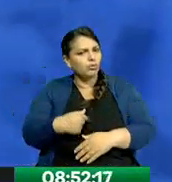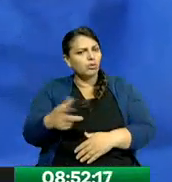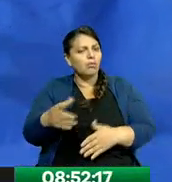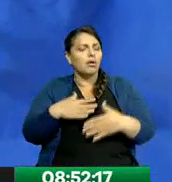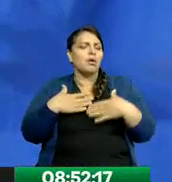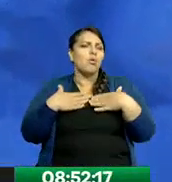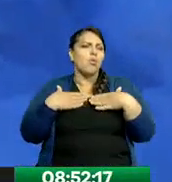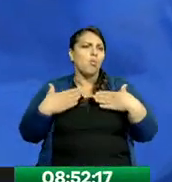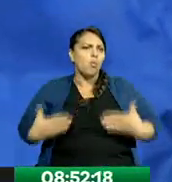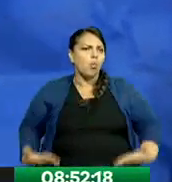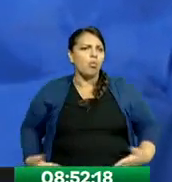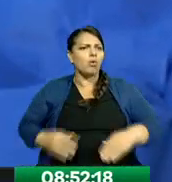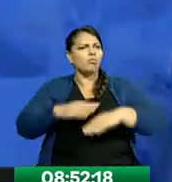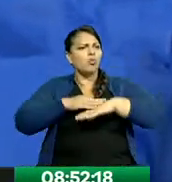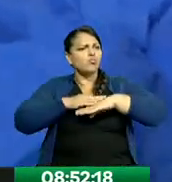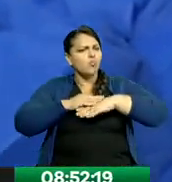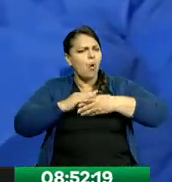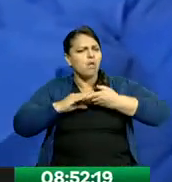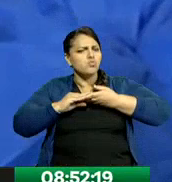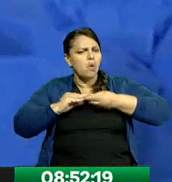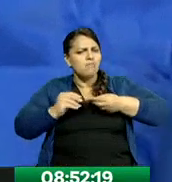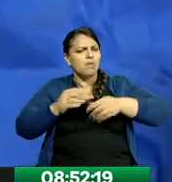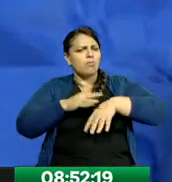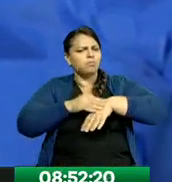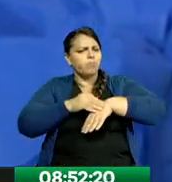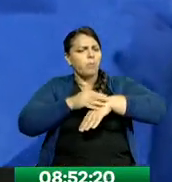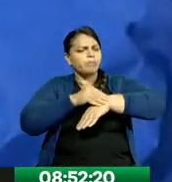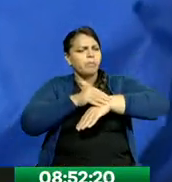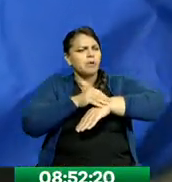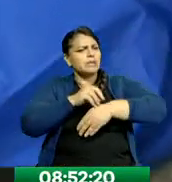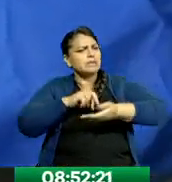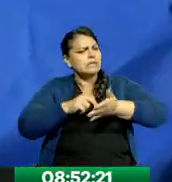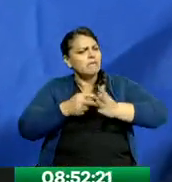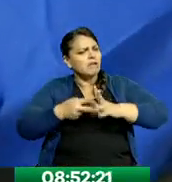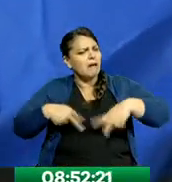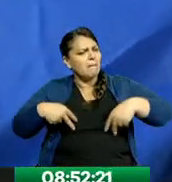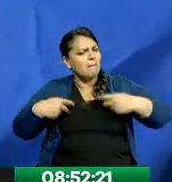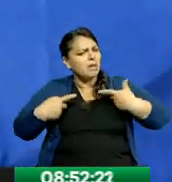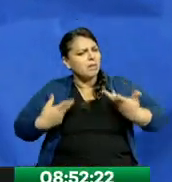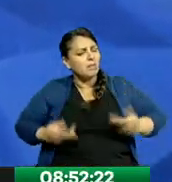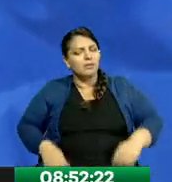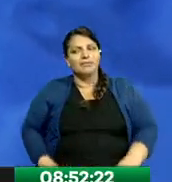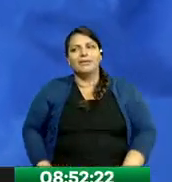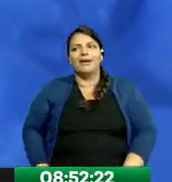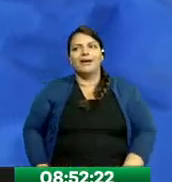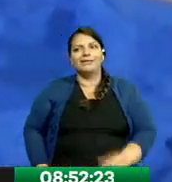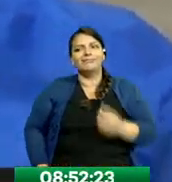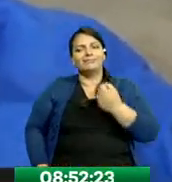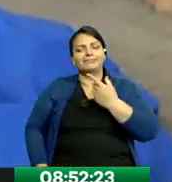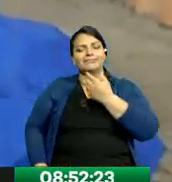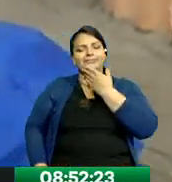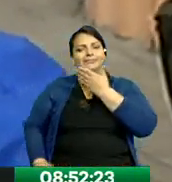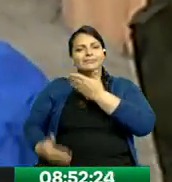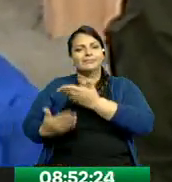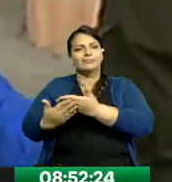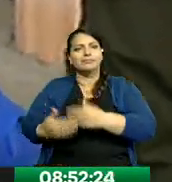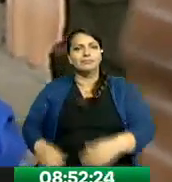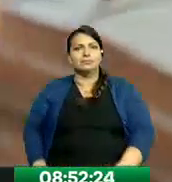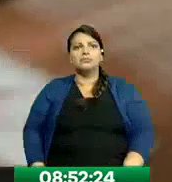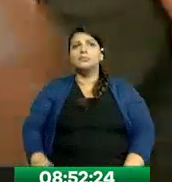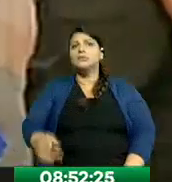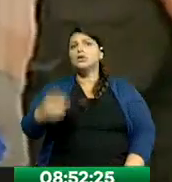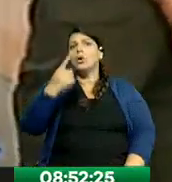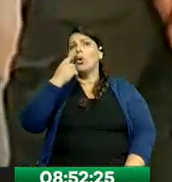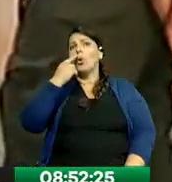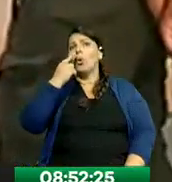vivo. Ya, mi estimado, muchas gracias. Es entonces la novedad por acá en este sector del sur de Guayaquil. El hombre ha estado esperando el expreso